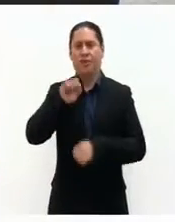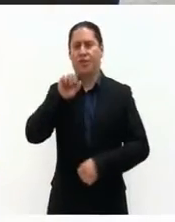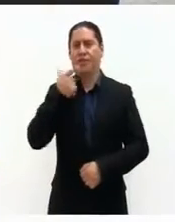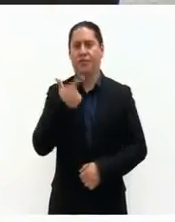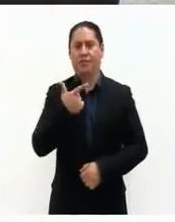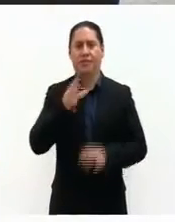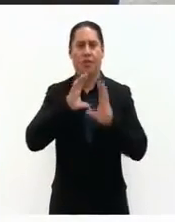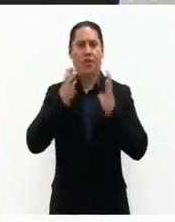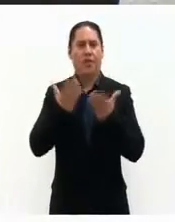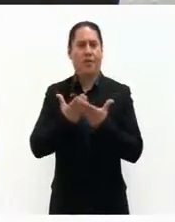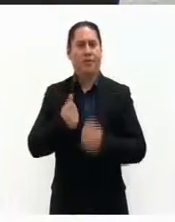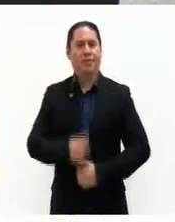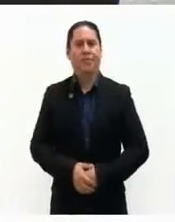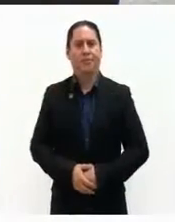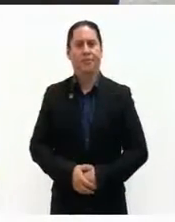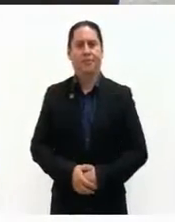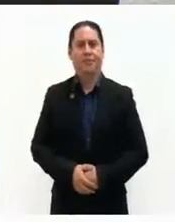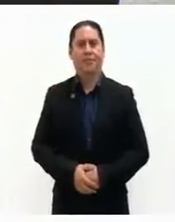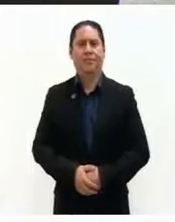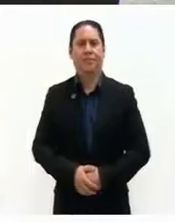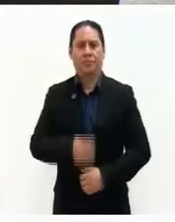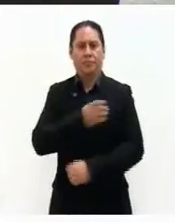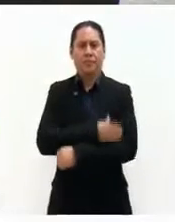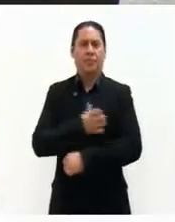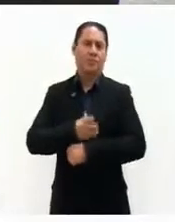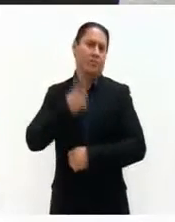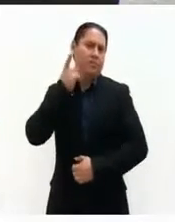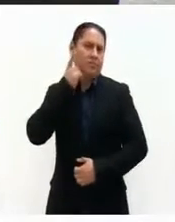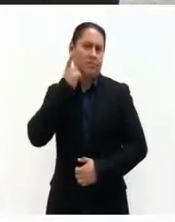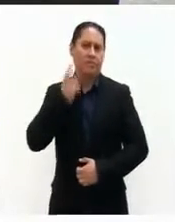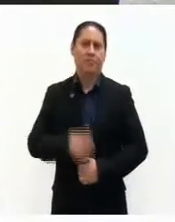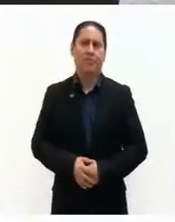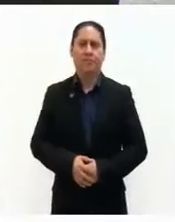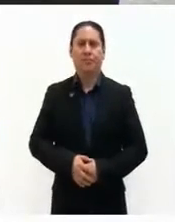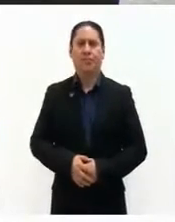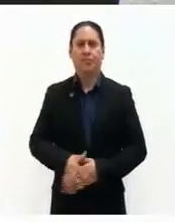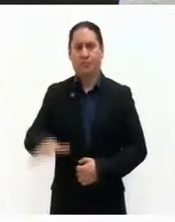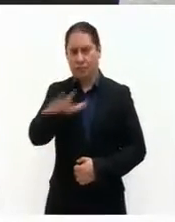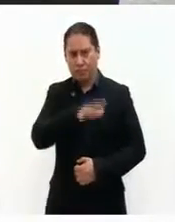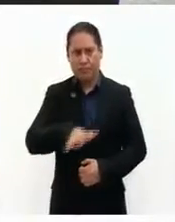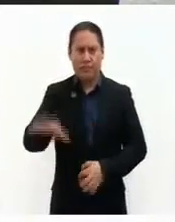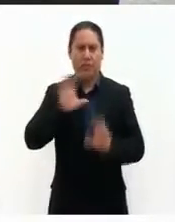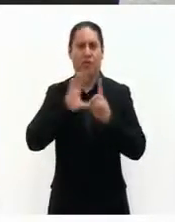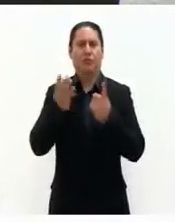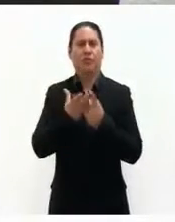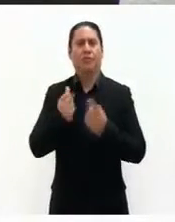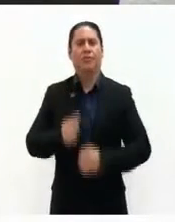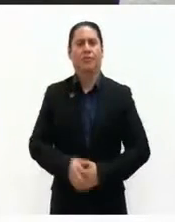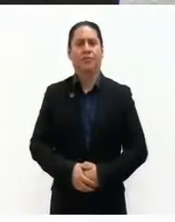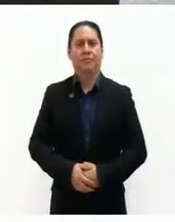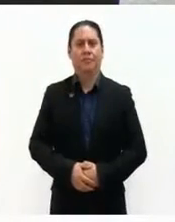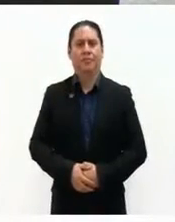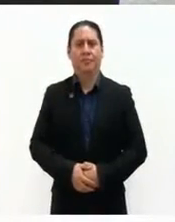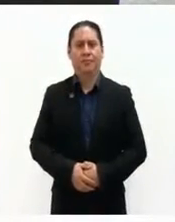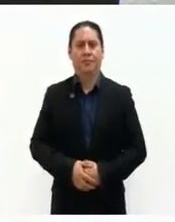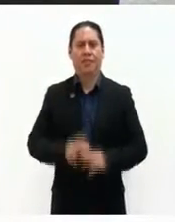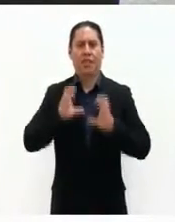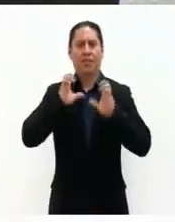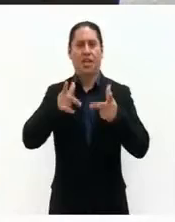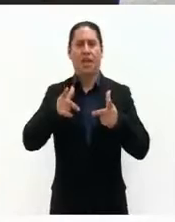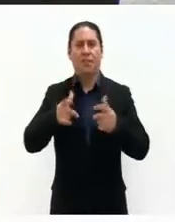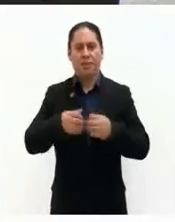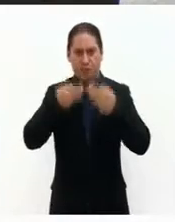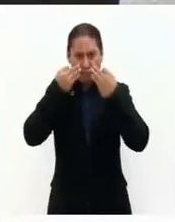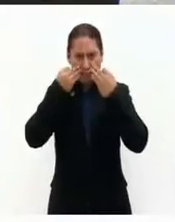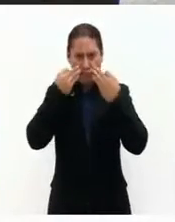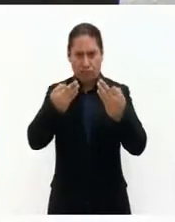Legislatura del Honorable Congreso del Estado, compañeras y compañeros diputados, integrantes de la Comisión Permanente, pueblo de Chiapas que nos siguen por